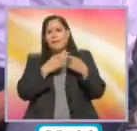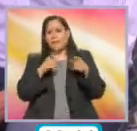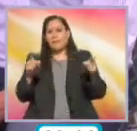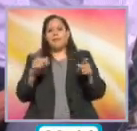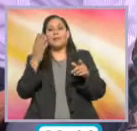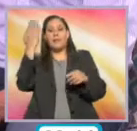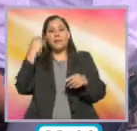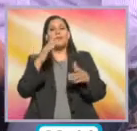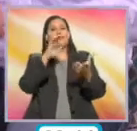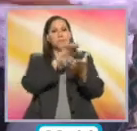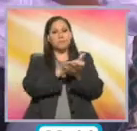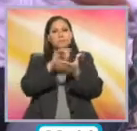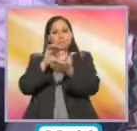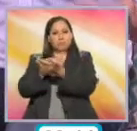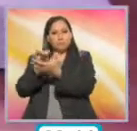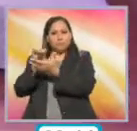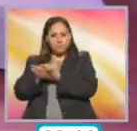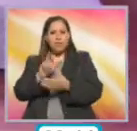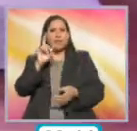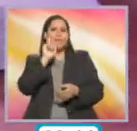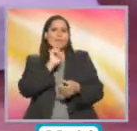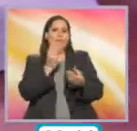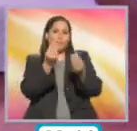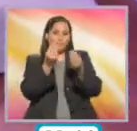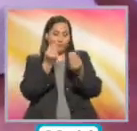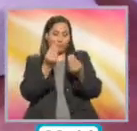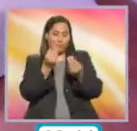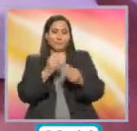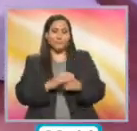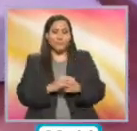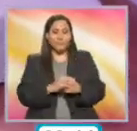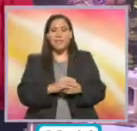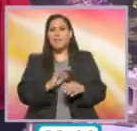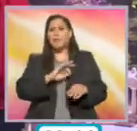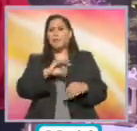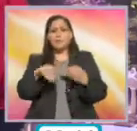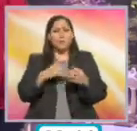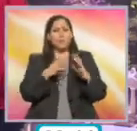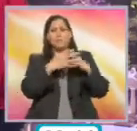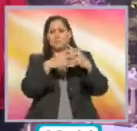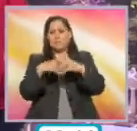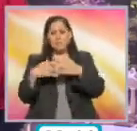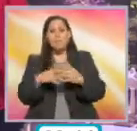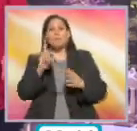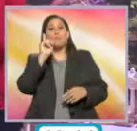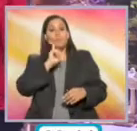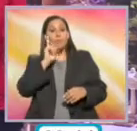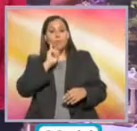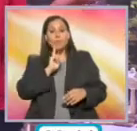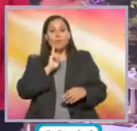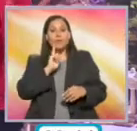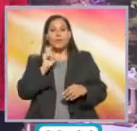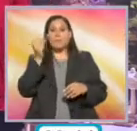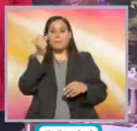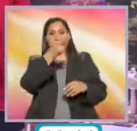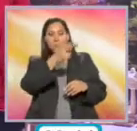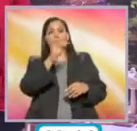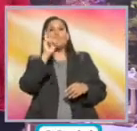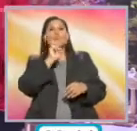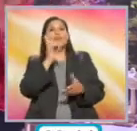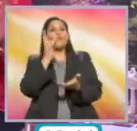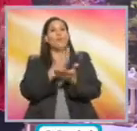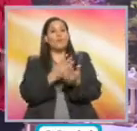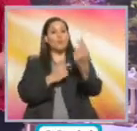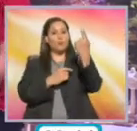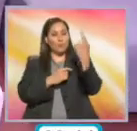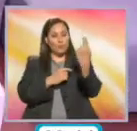polígama. Como tribus y... Claro, y todos estaban con todos. Y claro, y las mujeres tenían como un lugar privilegiado porque era la única